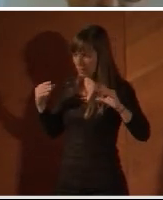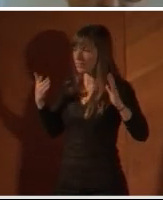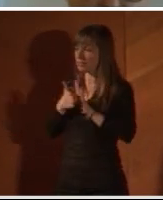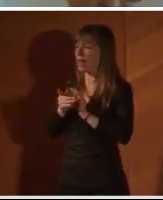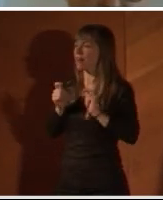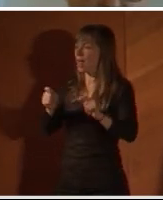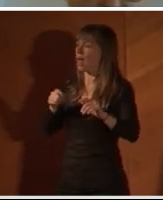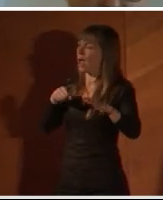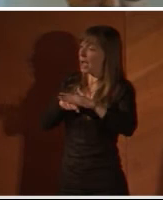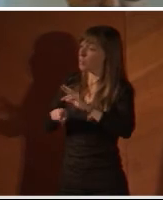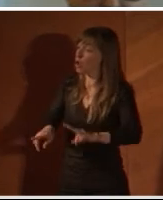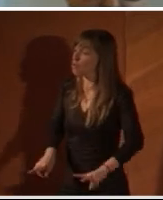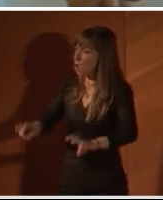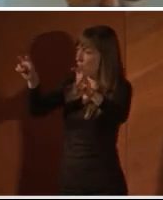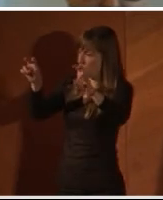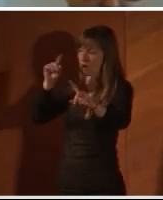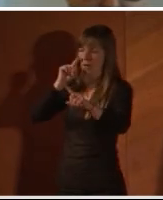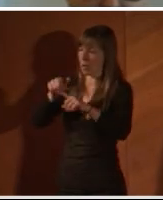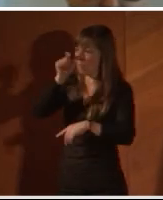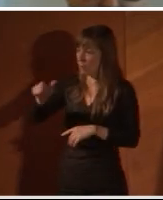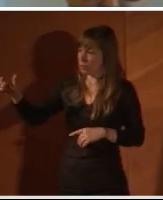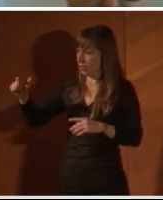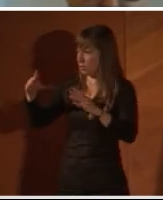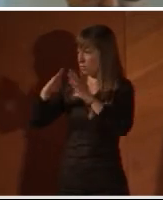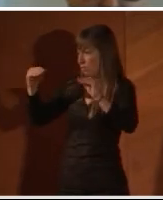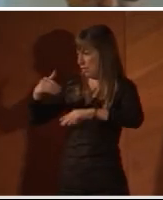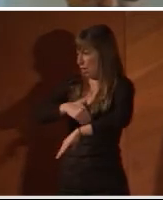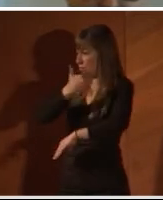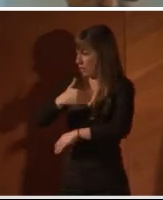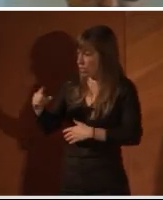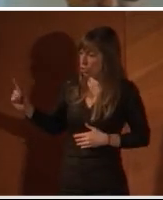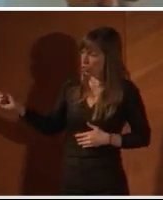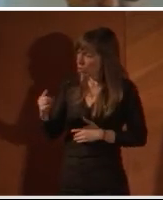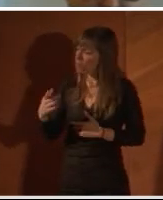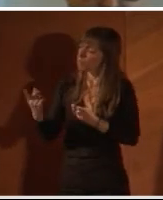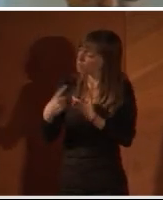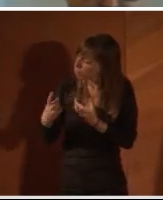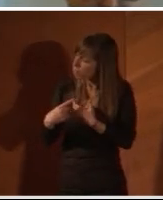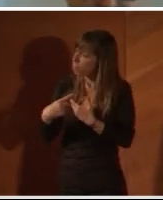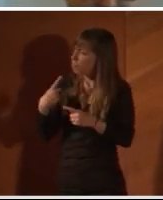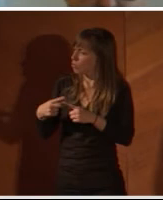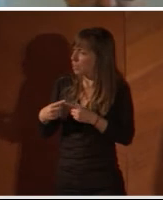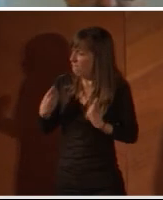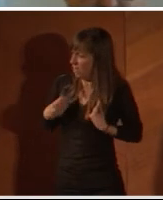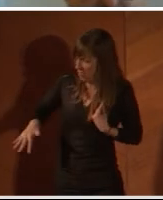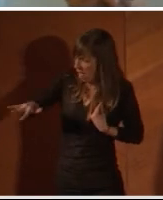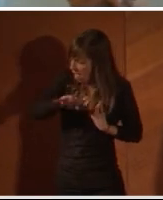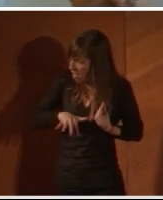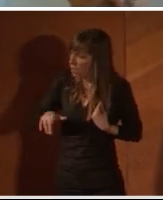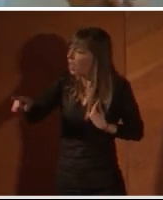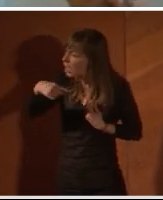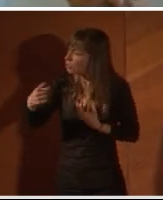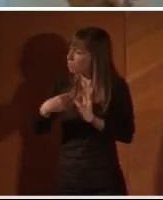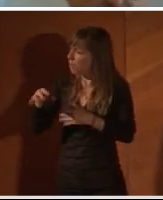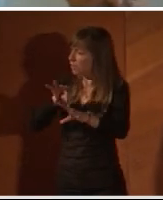toda la comunidad universitaria, determinando, dentro de lo que es la actividad académica y la vida en el campus, en qué áreas,